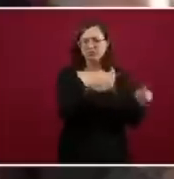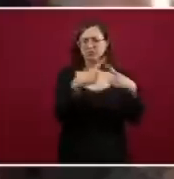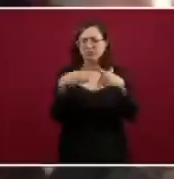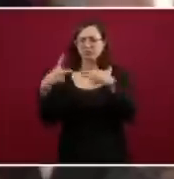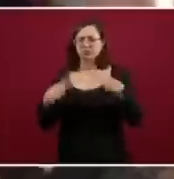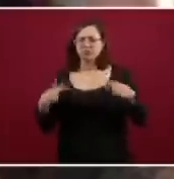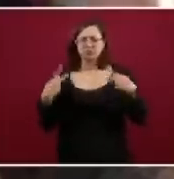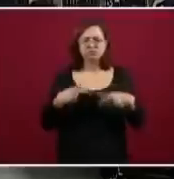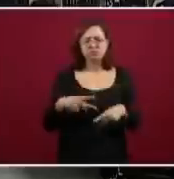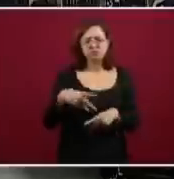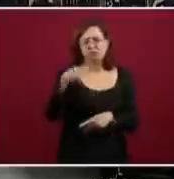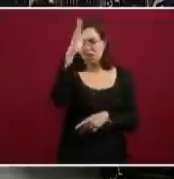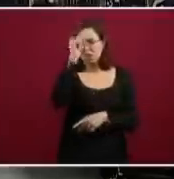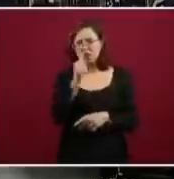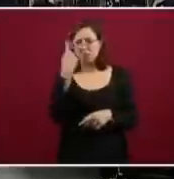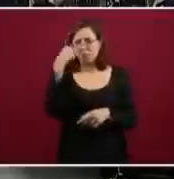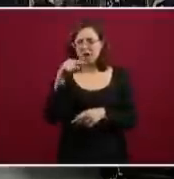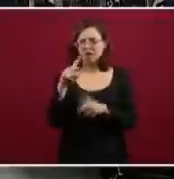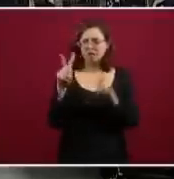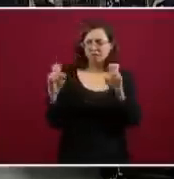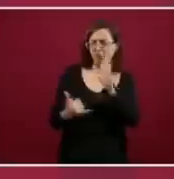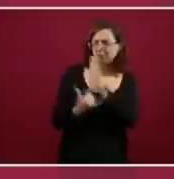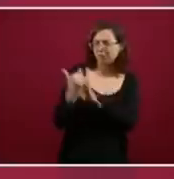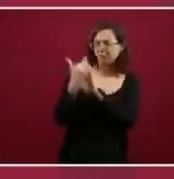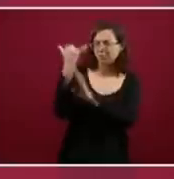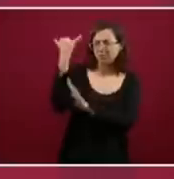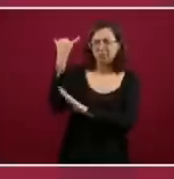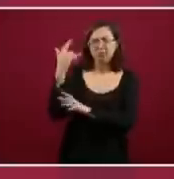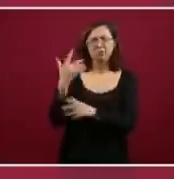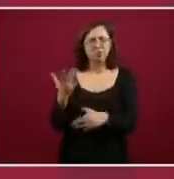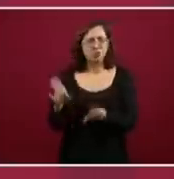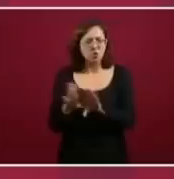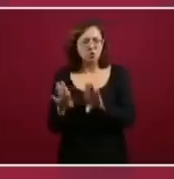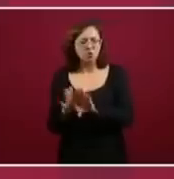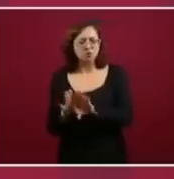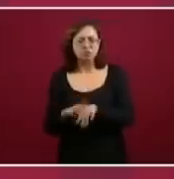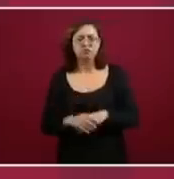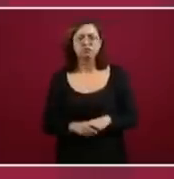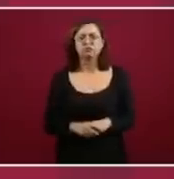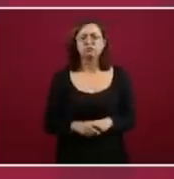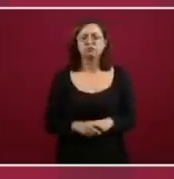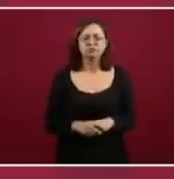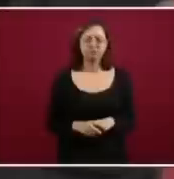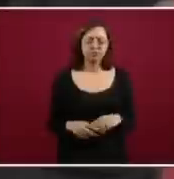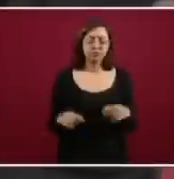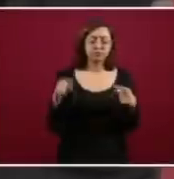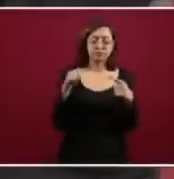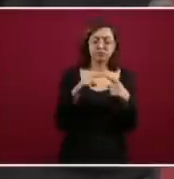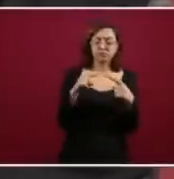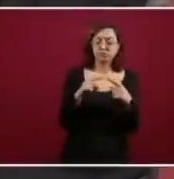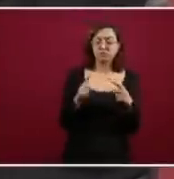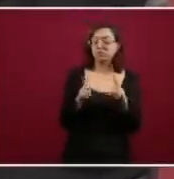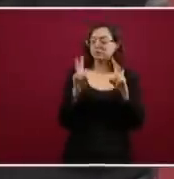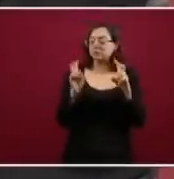infraestructura por favor gracias y sólo lo primero sigue habiendo mucha provocación